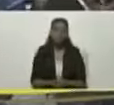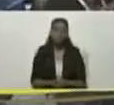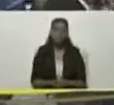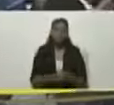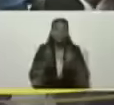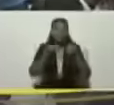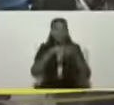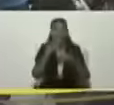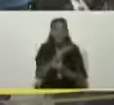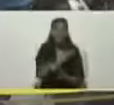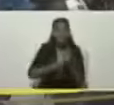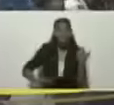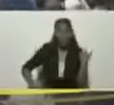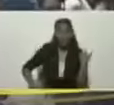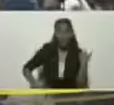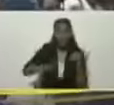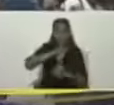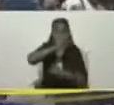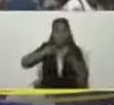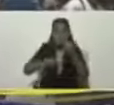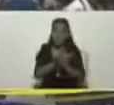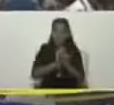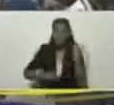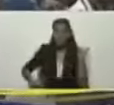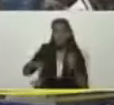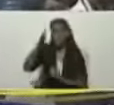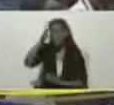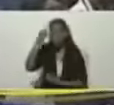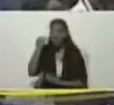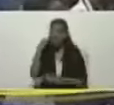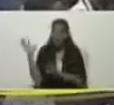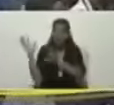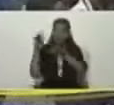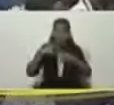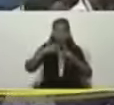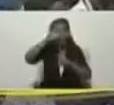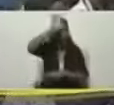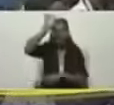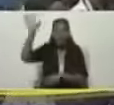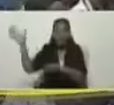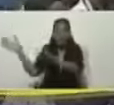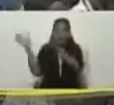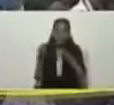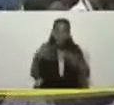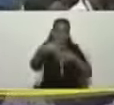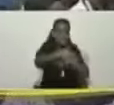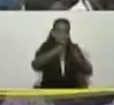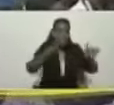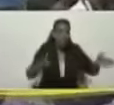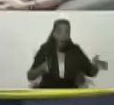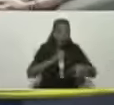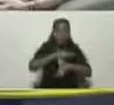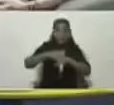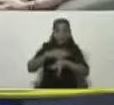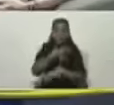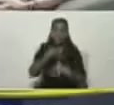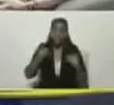Presidenta pudiera decirnos los equipos que han llegado, y la ministra de